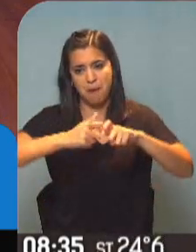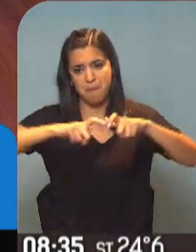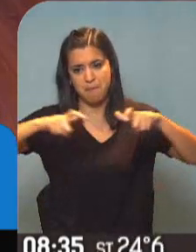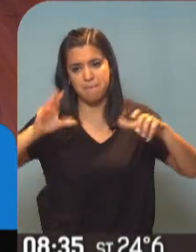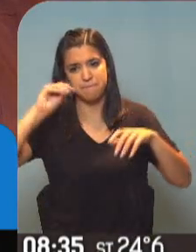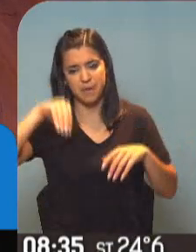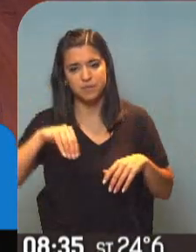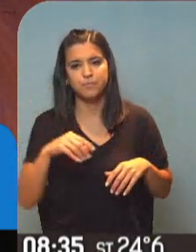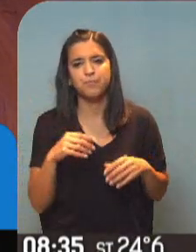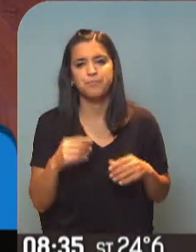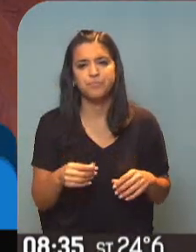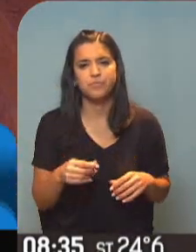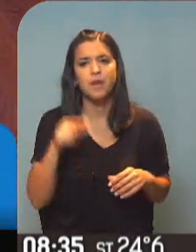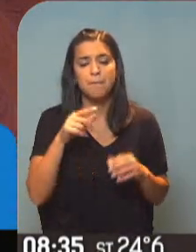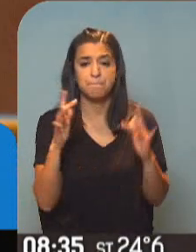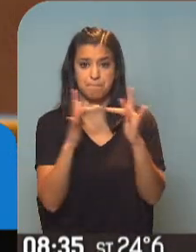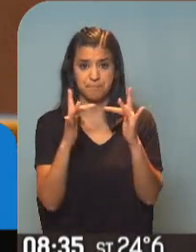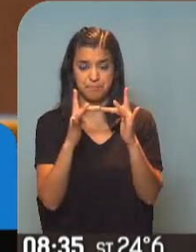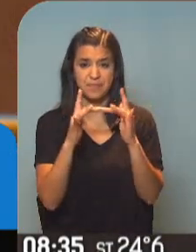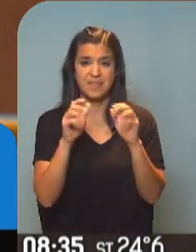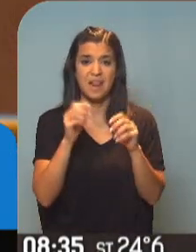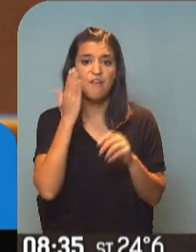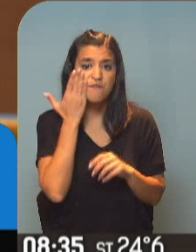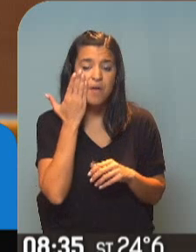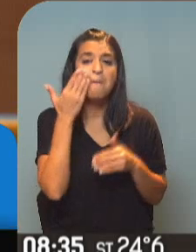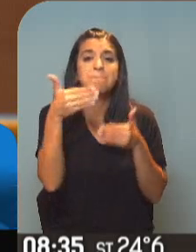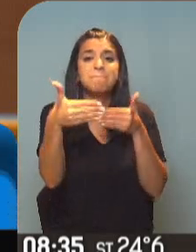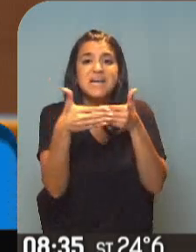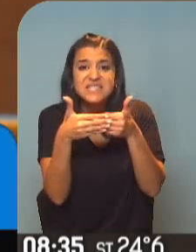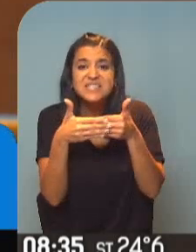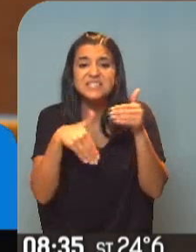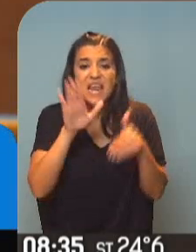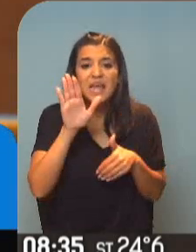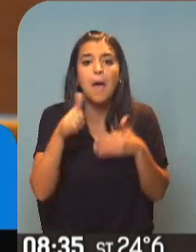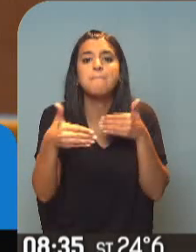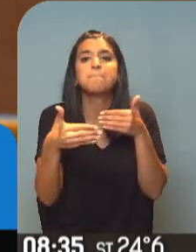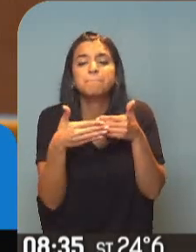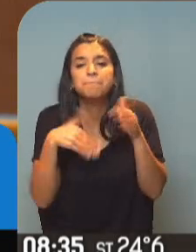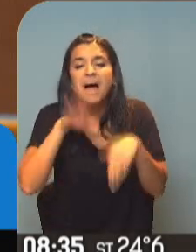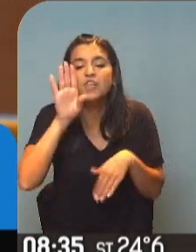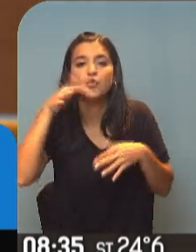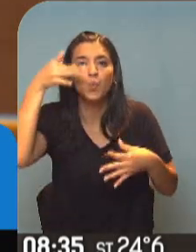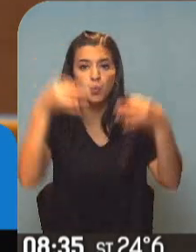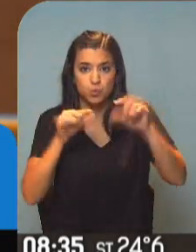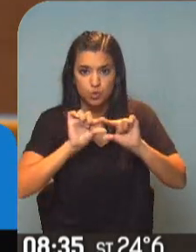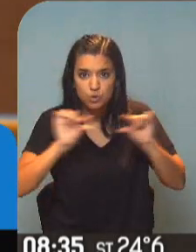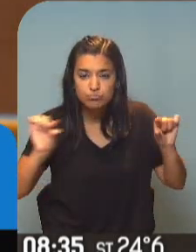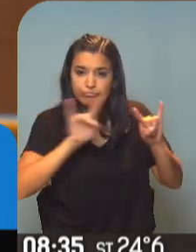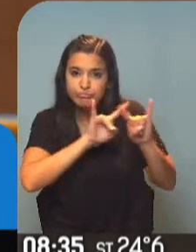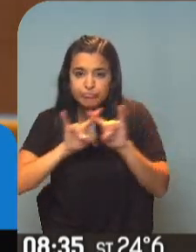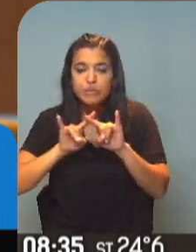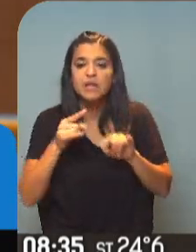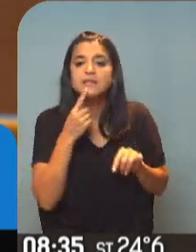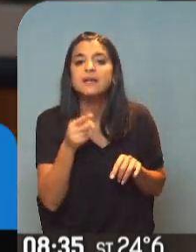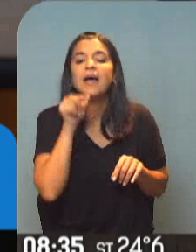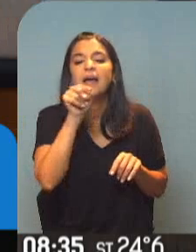fácilmente como hacemos entramos en la página de facebook más cerca más justo y ahí encontramos según dónde estamos quiénes son nuestros productores que